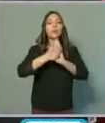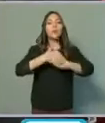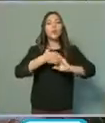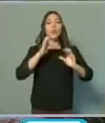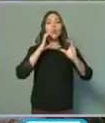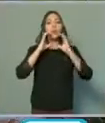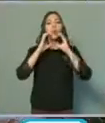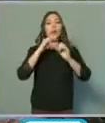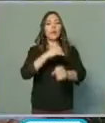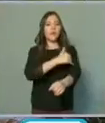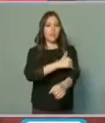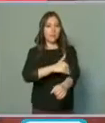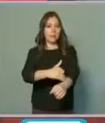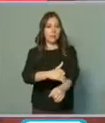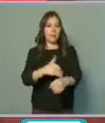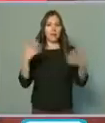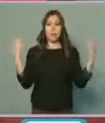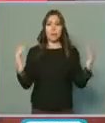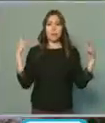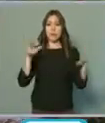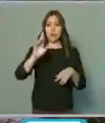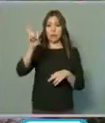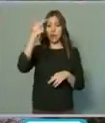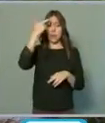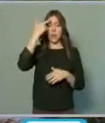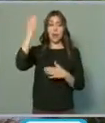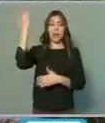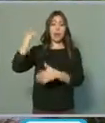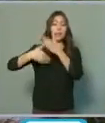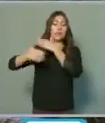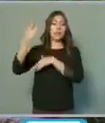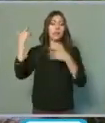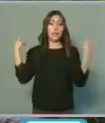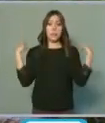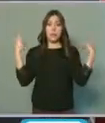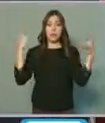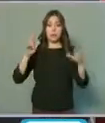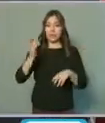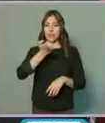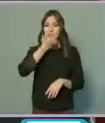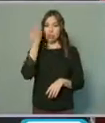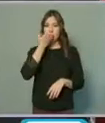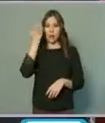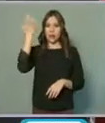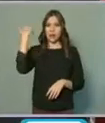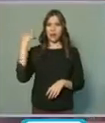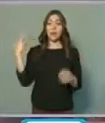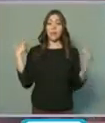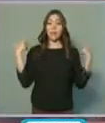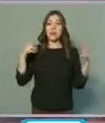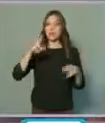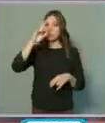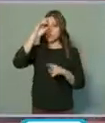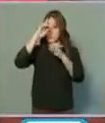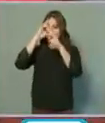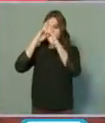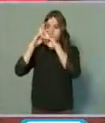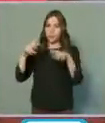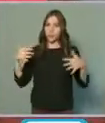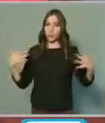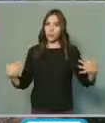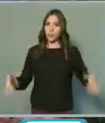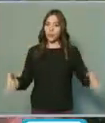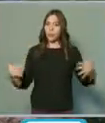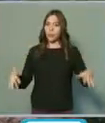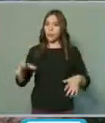me acuerdo y me remoto a mis años escolares y los maestros eran hasta personajes intocables, ¿sabes?